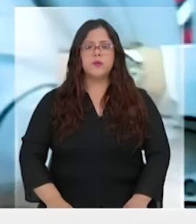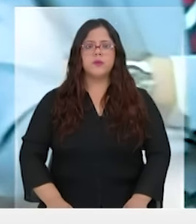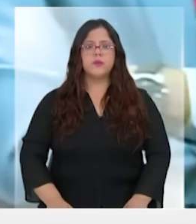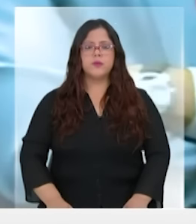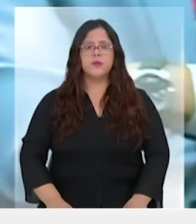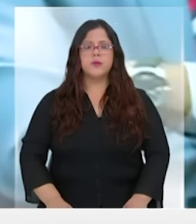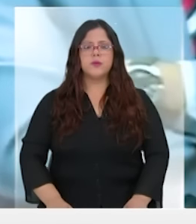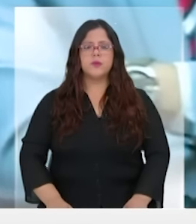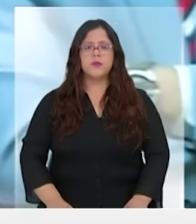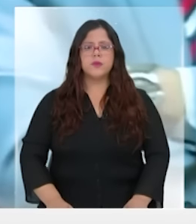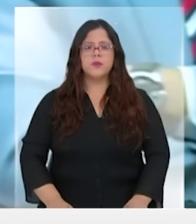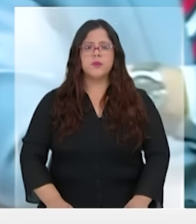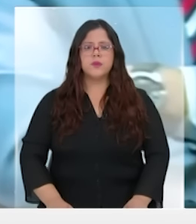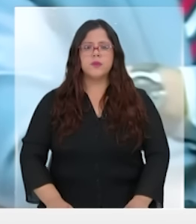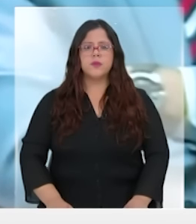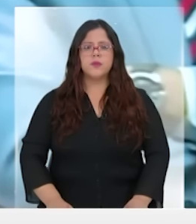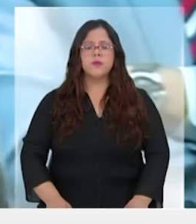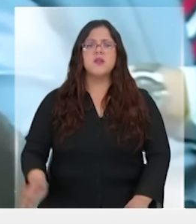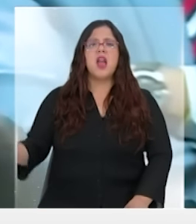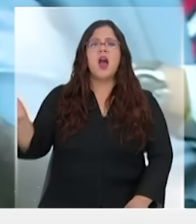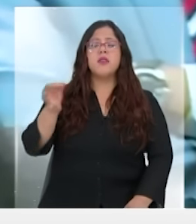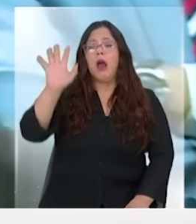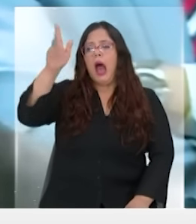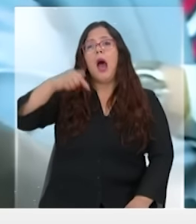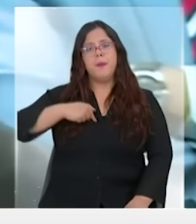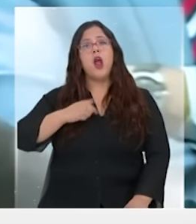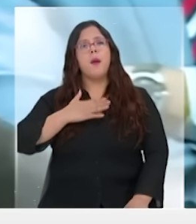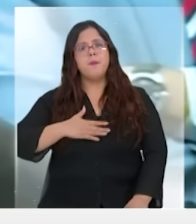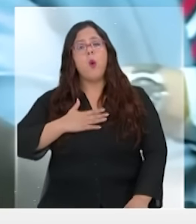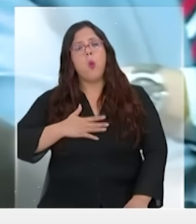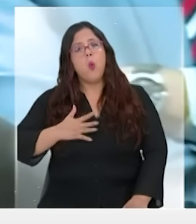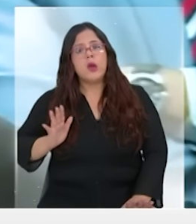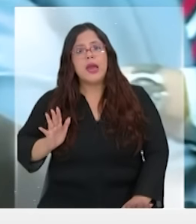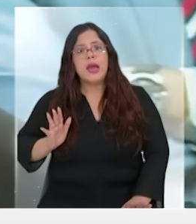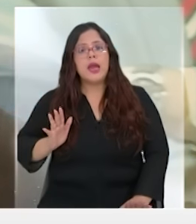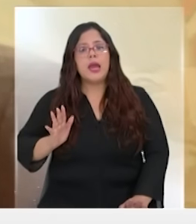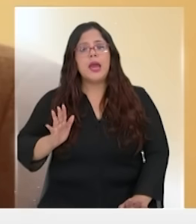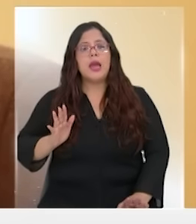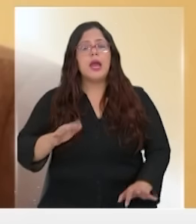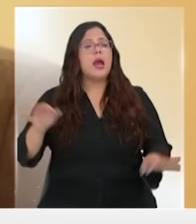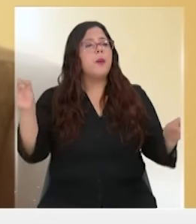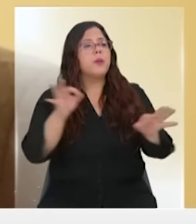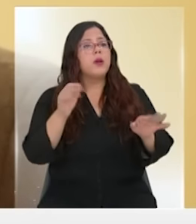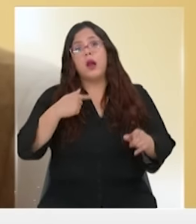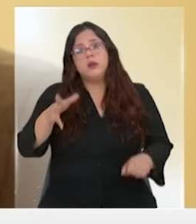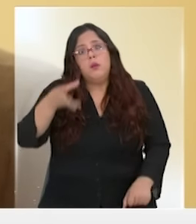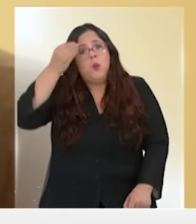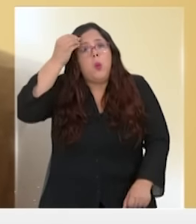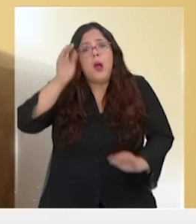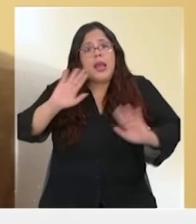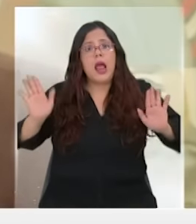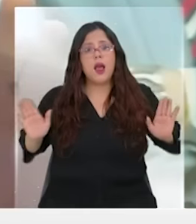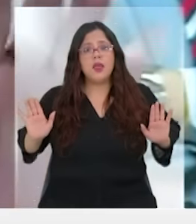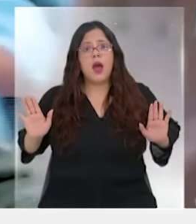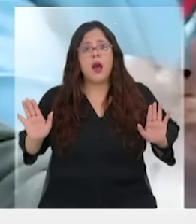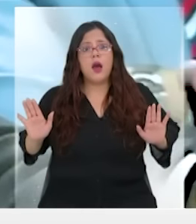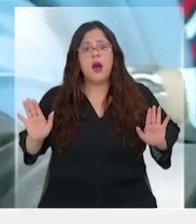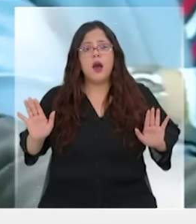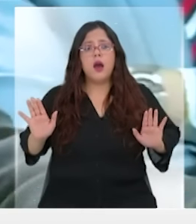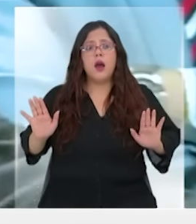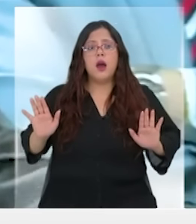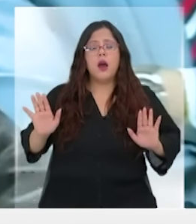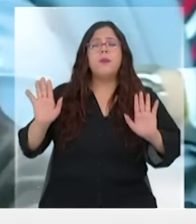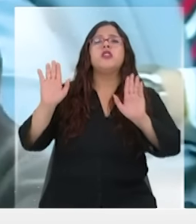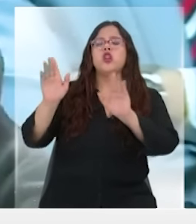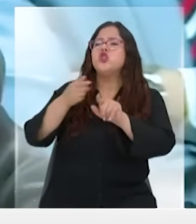Dijo, pero a mí me gustaría, señaló, declarar de que no me acuerdo nada. Y iba a seguir, y yo